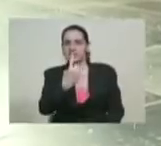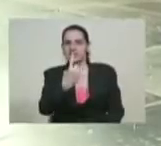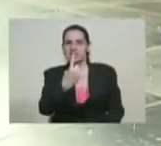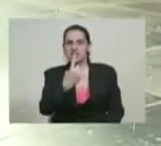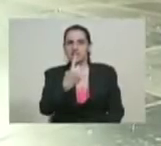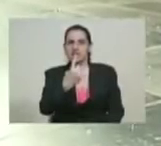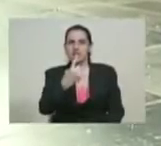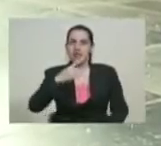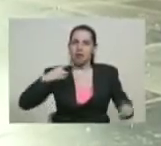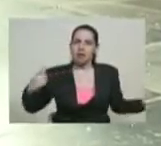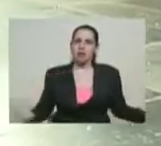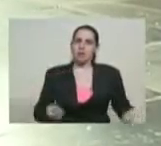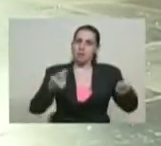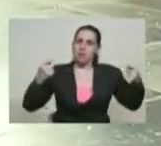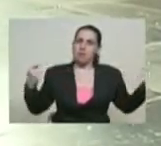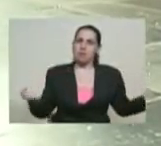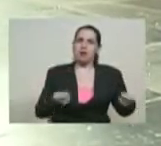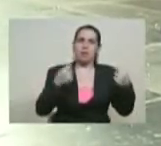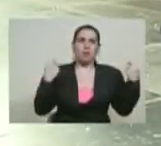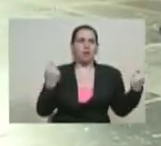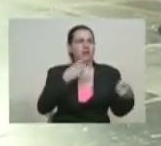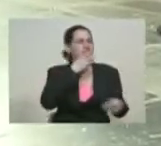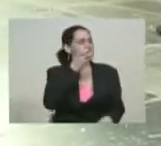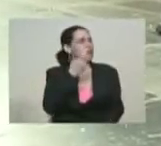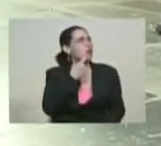vamos. ¿Cómo es que es el grito?